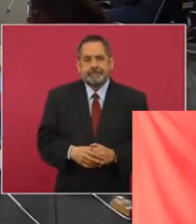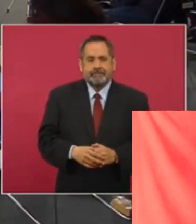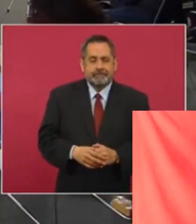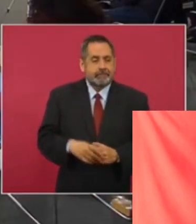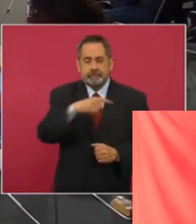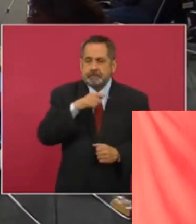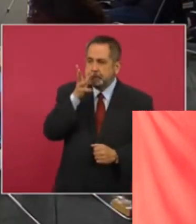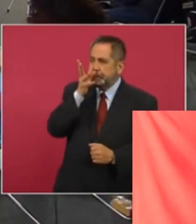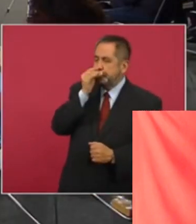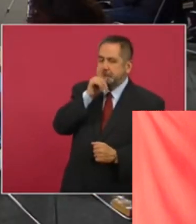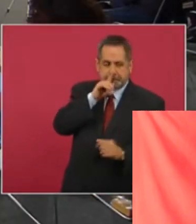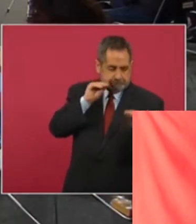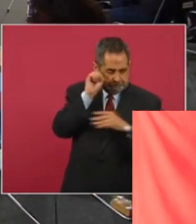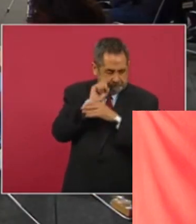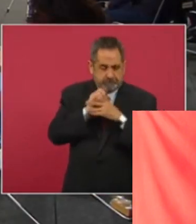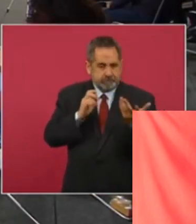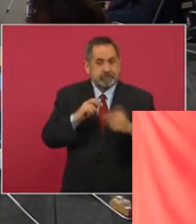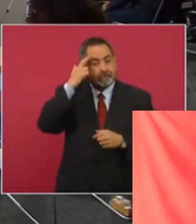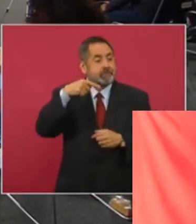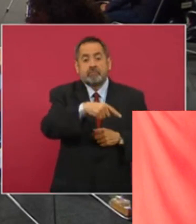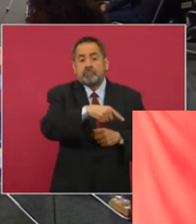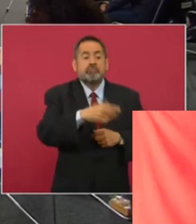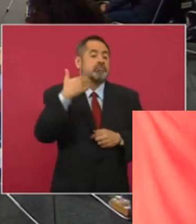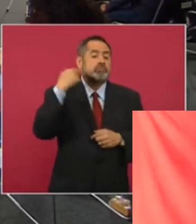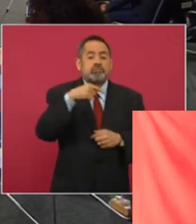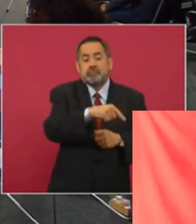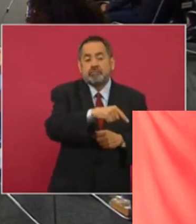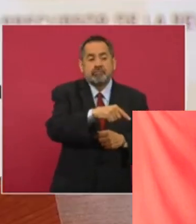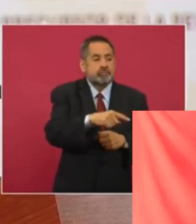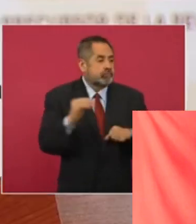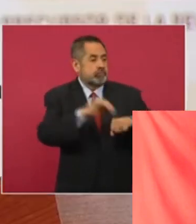Se callaron como momias cuando aumentaban los precios, cuando